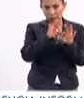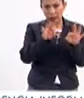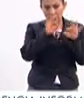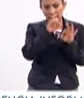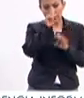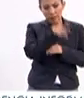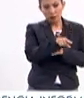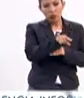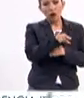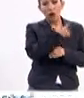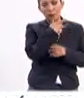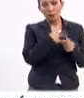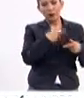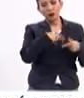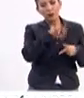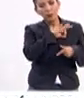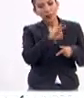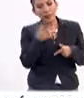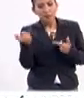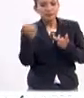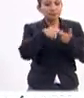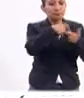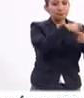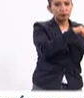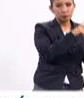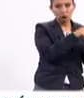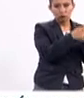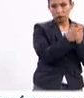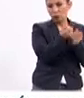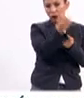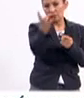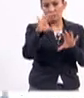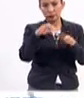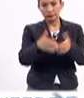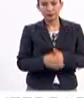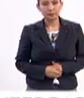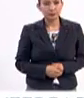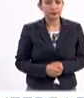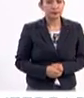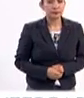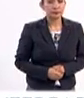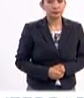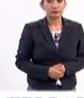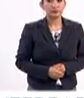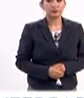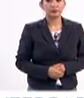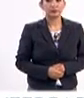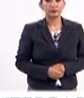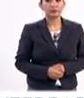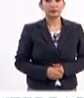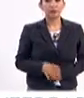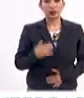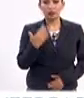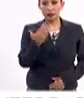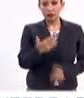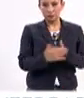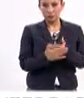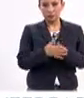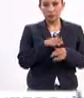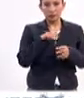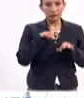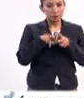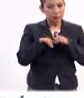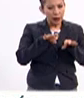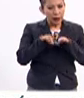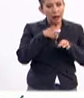es que precisamente las personas se pueden sumar a estos proyectos desde cualquier comunidad. Así es. Vamos a trabajar